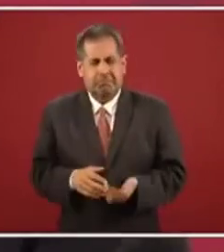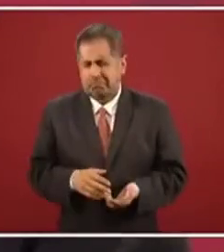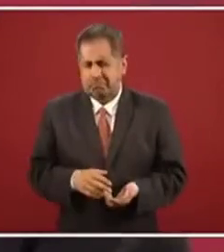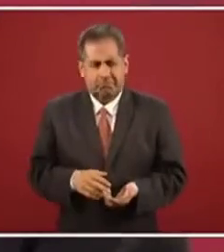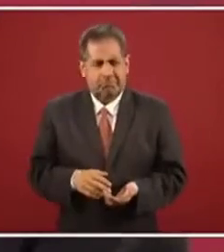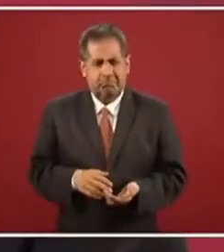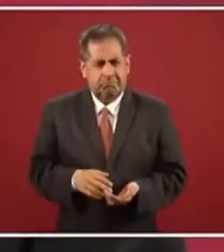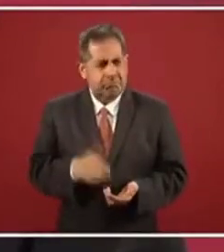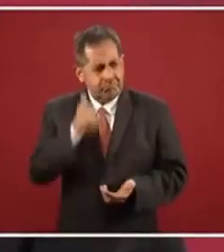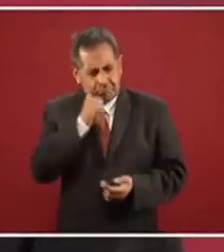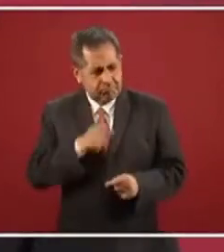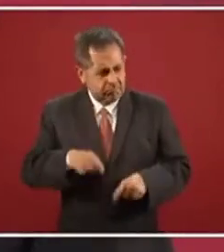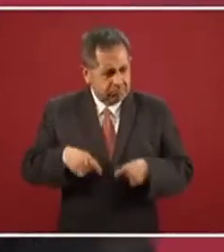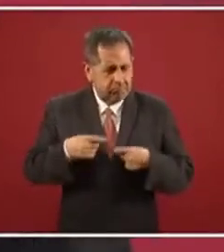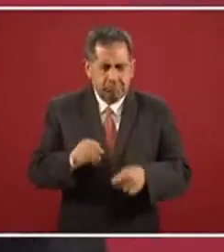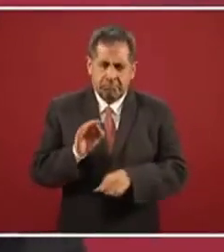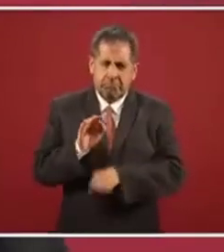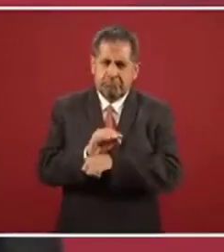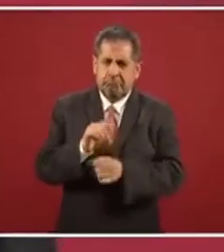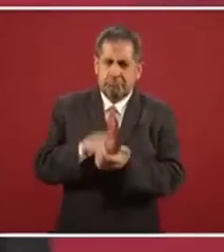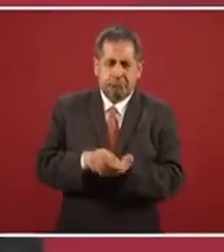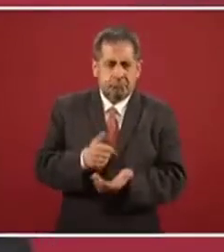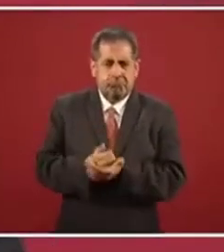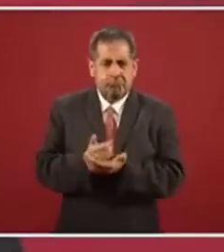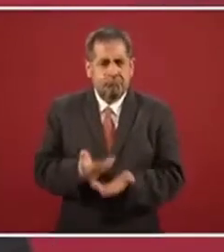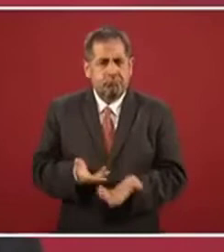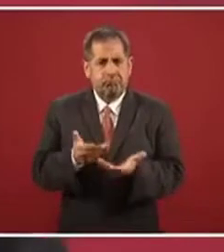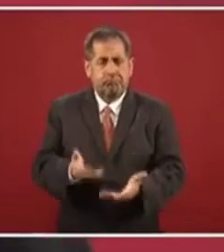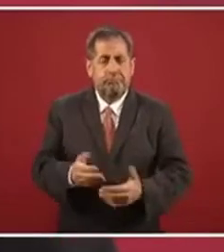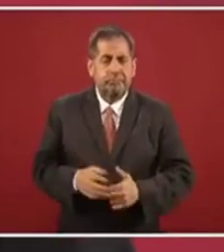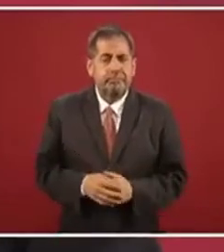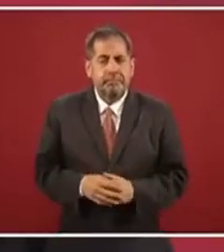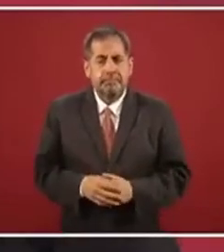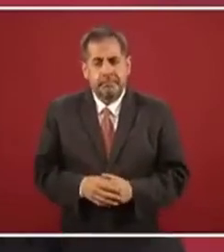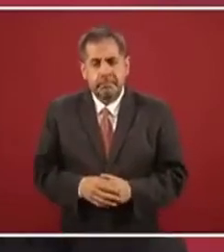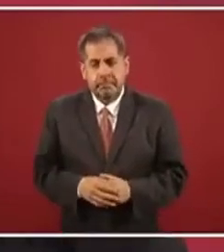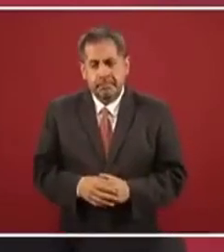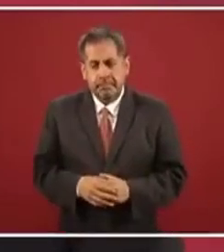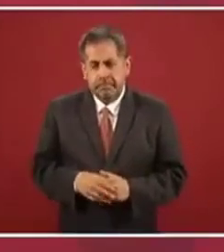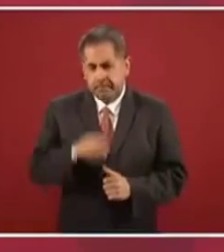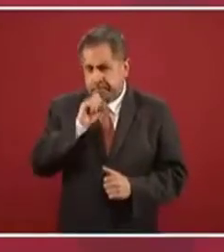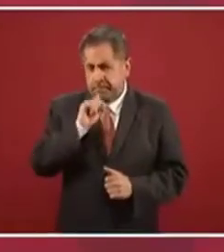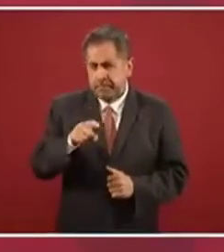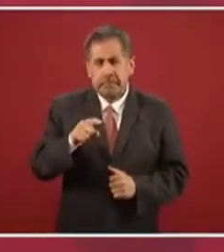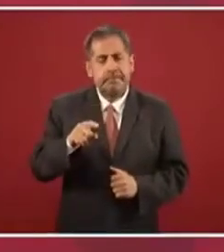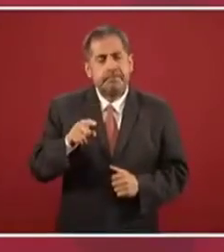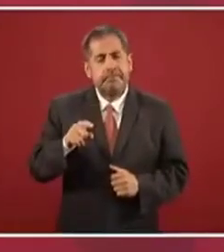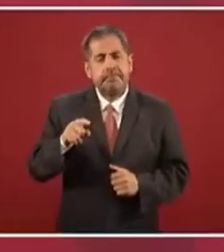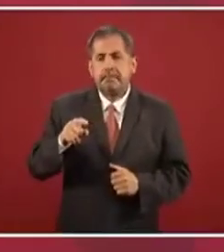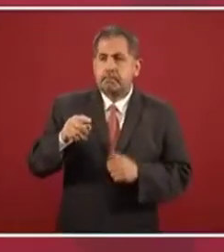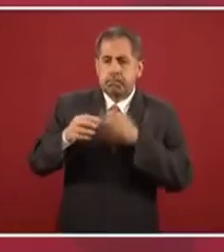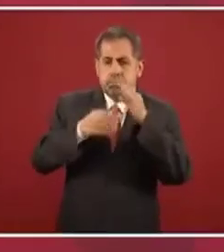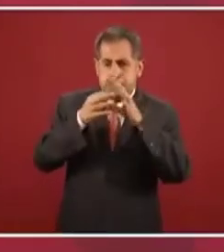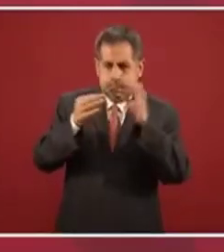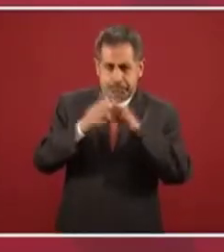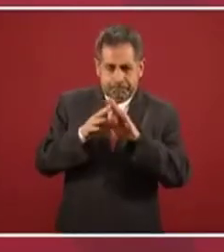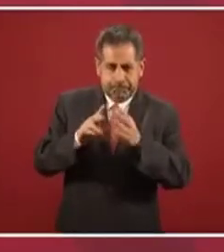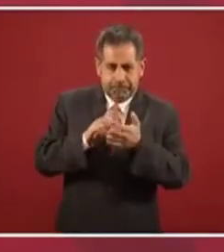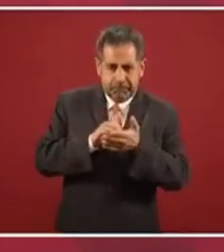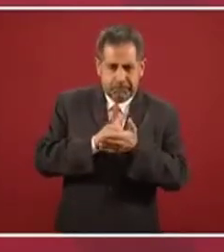quienes lo promueven, ponerlo en tela de juicio. Son visiones autoritarias, porque los